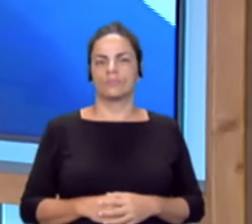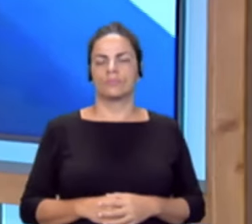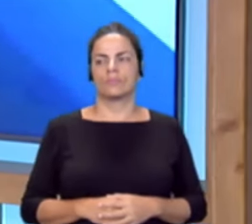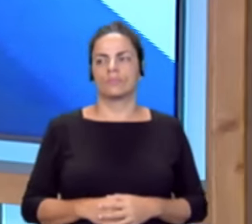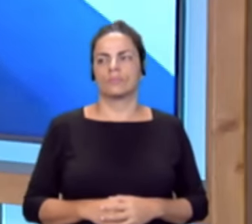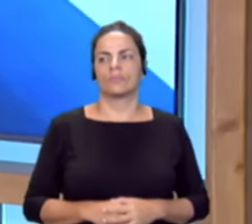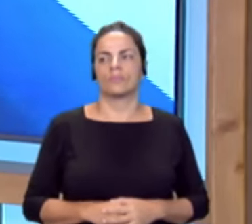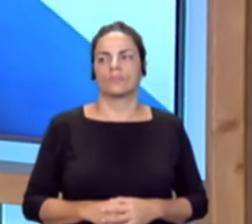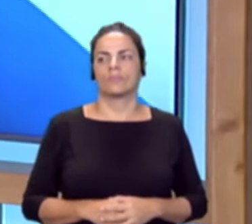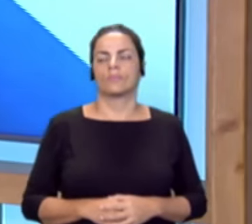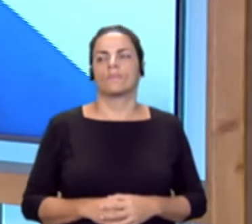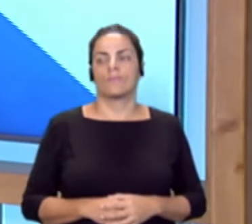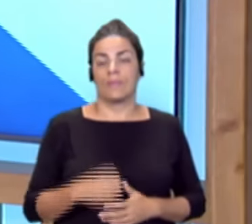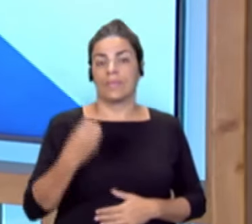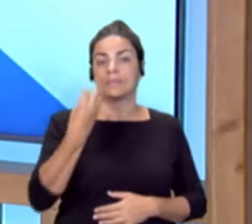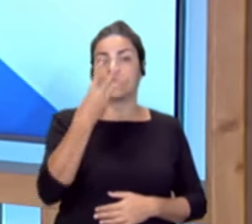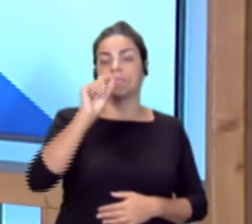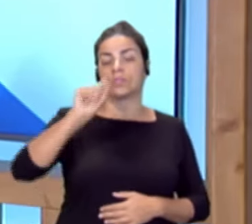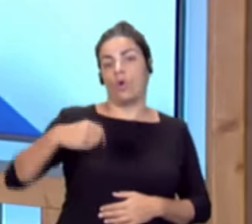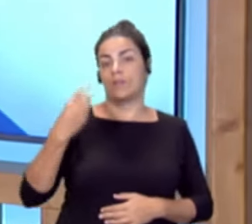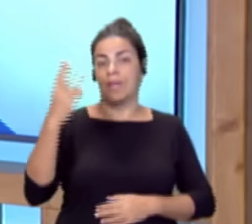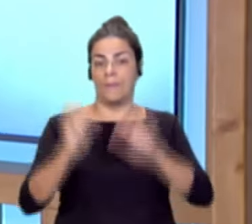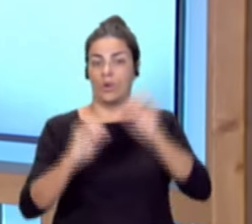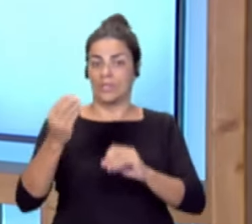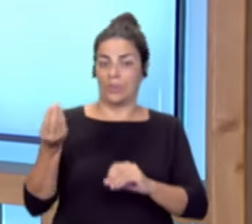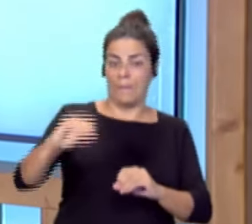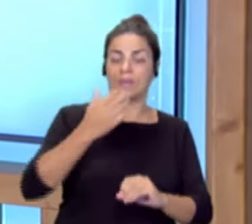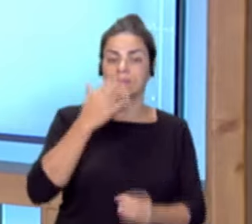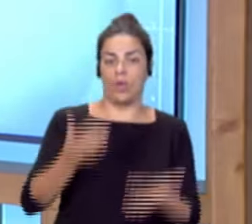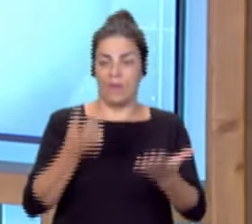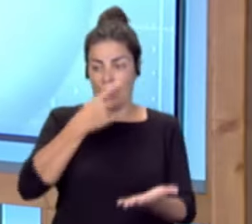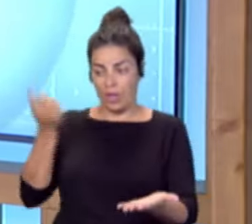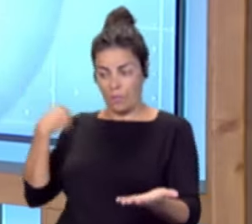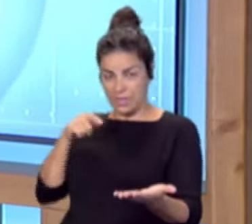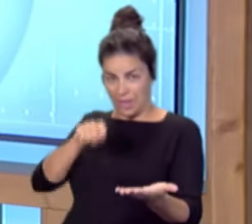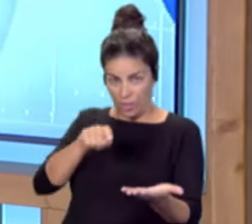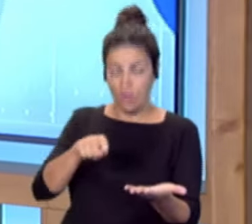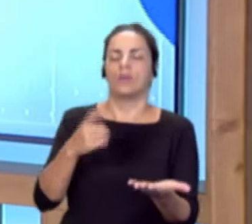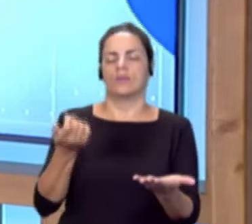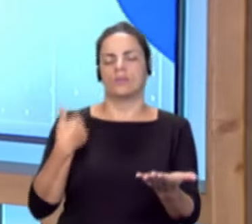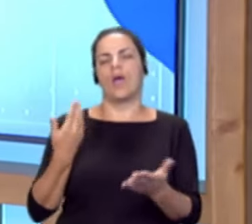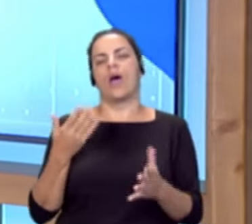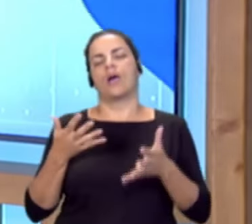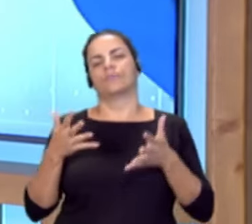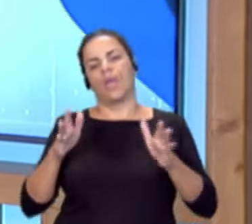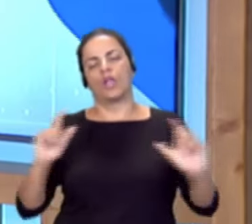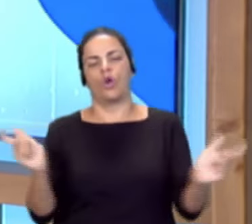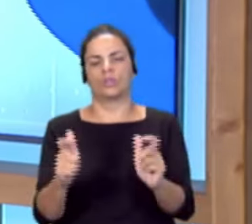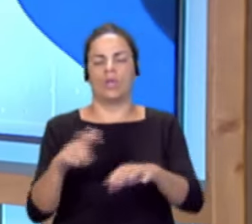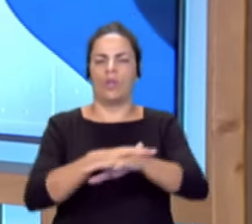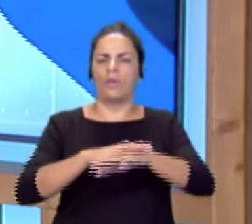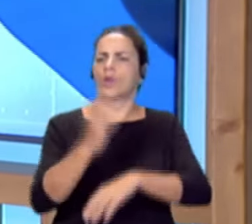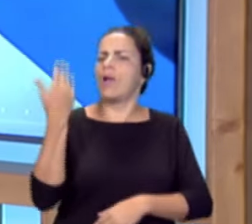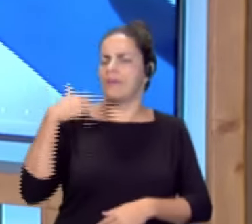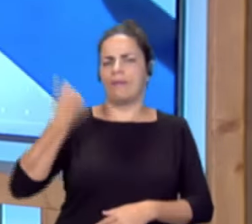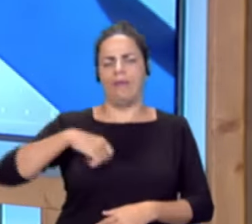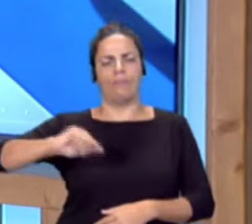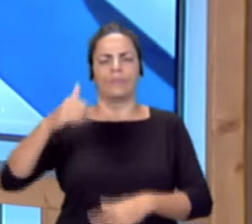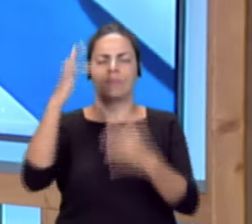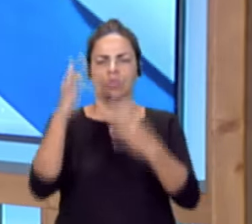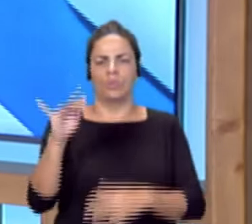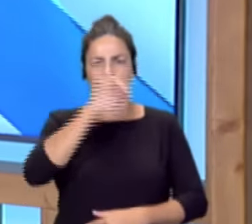Con un incremento de más del 3,3% con respecto al año pasado, el Consejo de Gobierno aprobó ayer los presupuestos de Canarias para